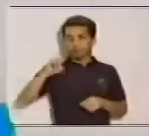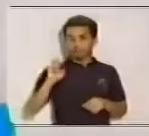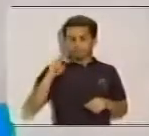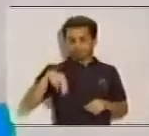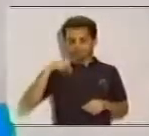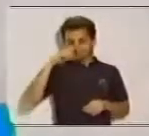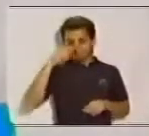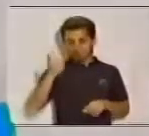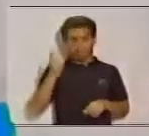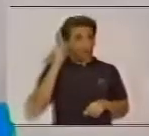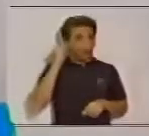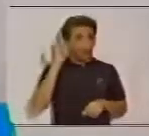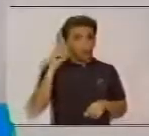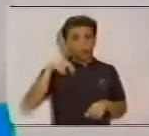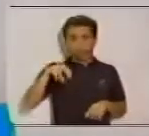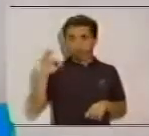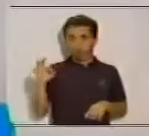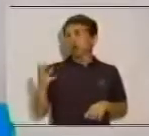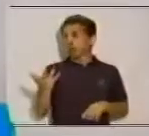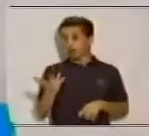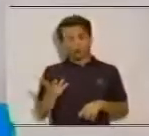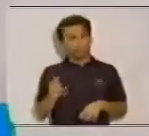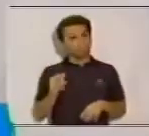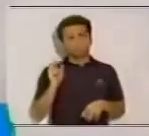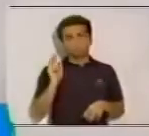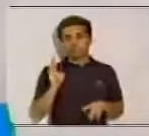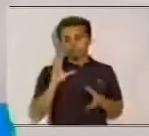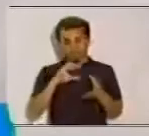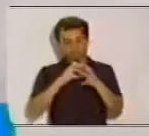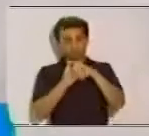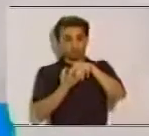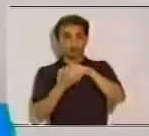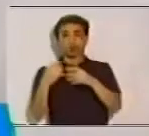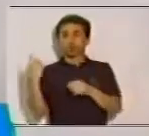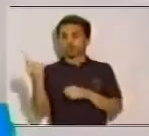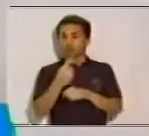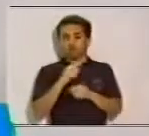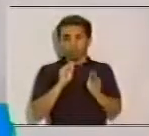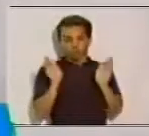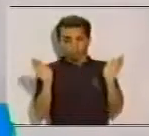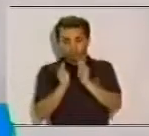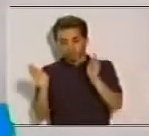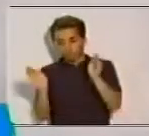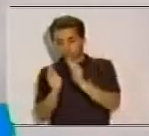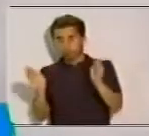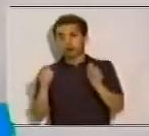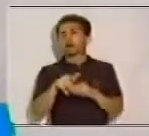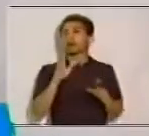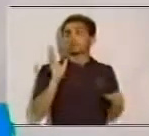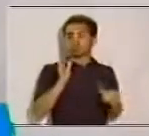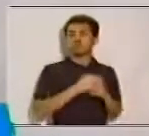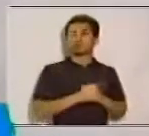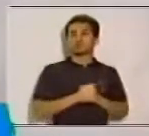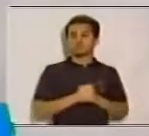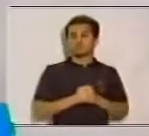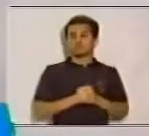Quiere decir que es la misma figura. La figura es semejante en todos lados. Agréguenle